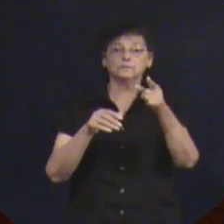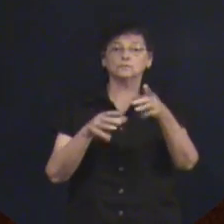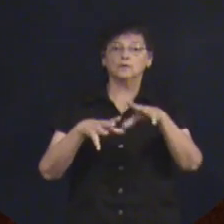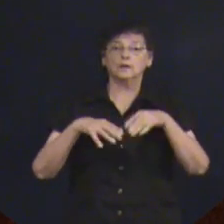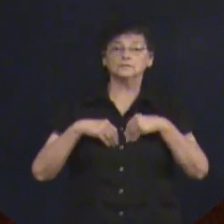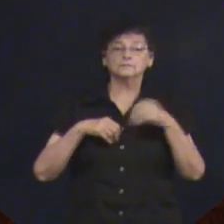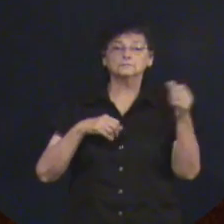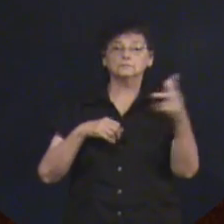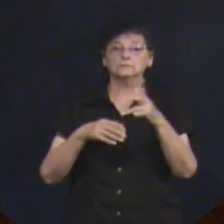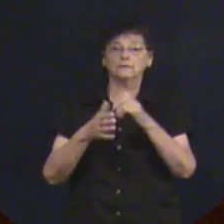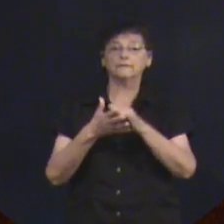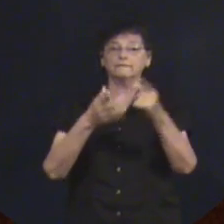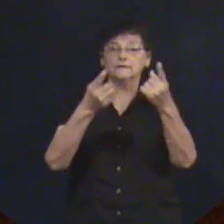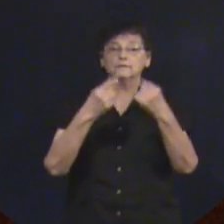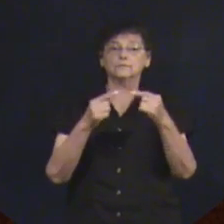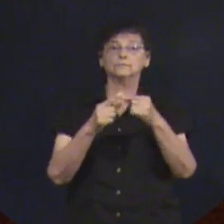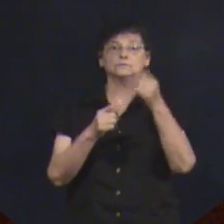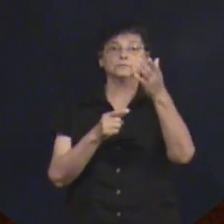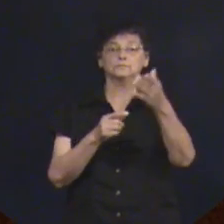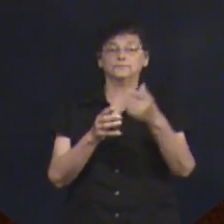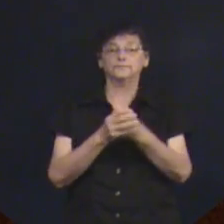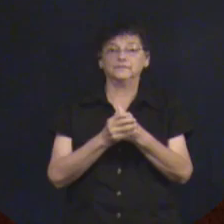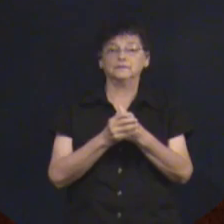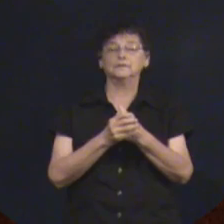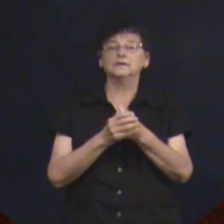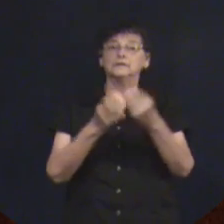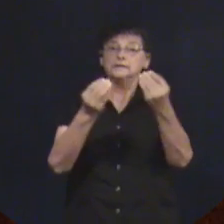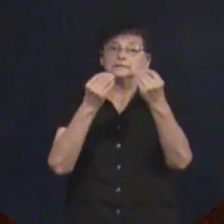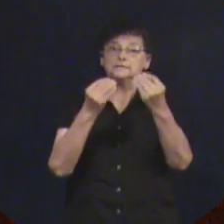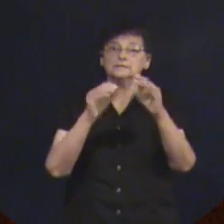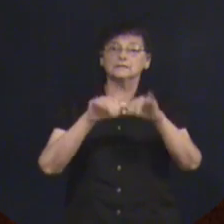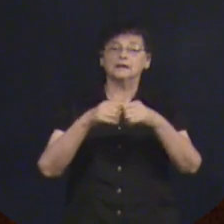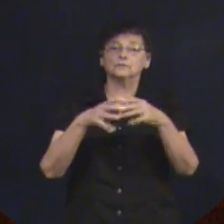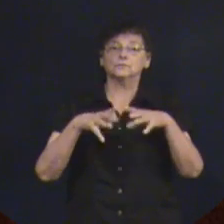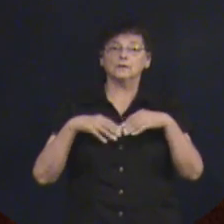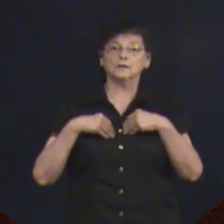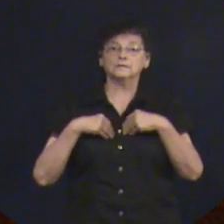recibes a todos los que vienen a ti. Enséñanos cómo